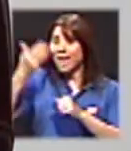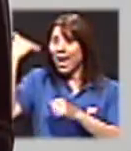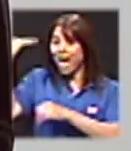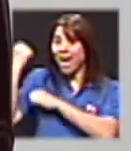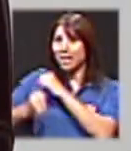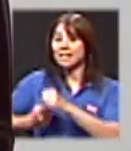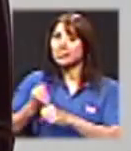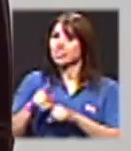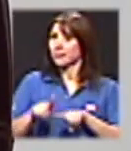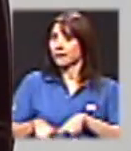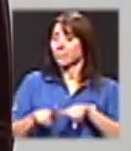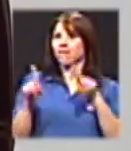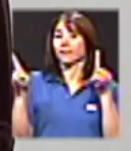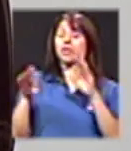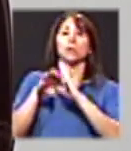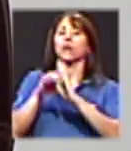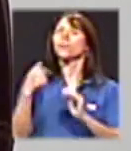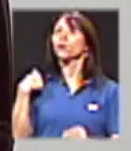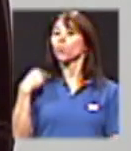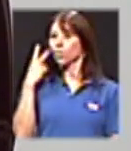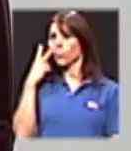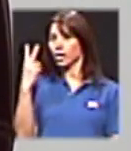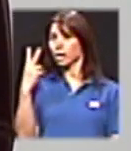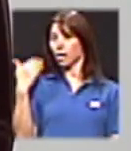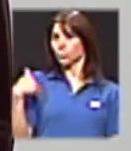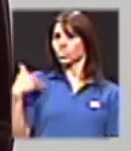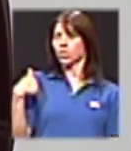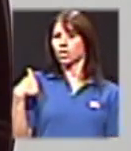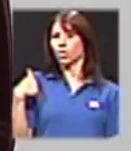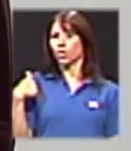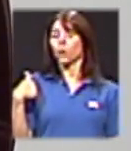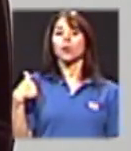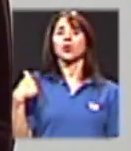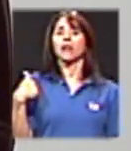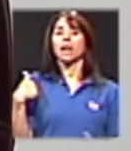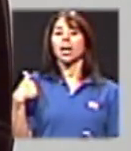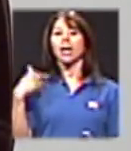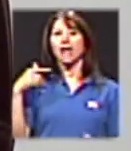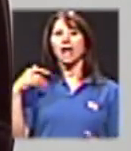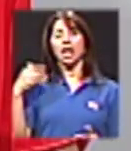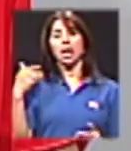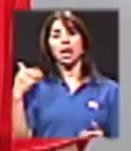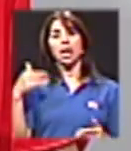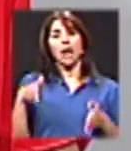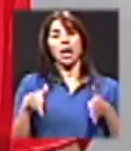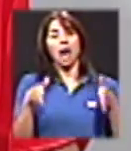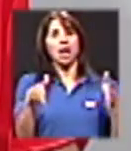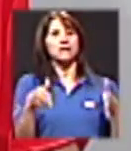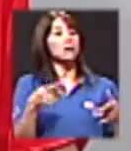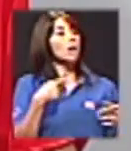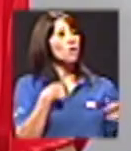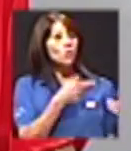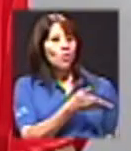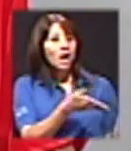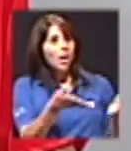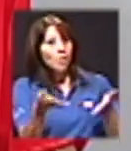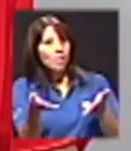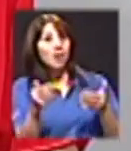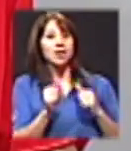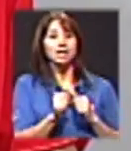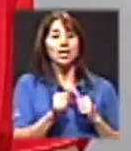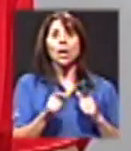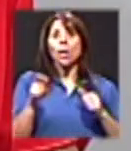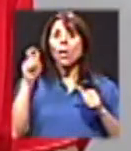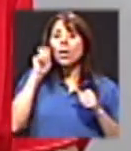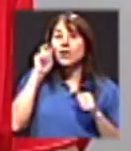sea, uno veía a un señor en la calle y con permiso y le daba el campo a la señora, se levantaba la gente, abrían las puertas los hombres,